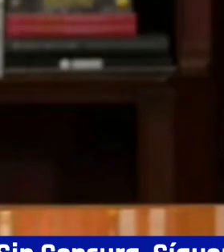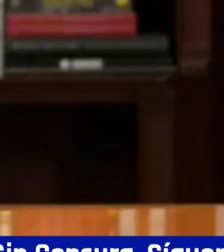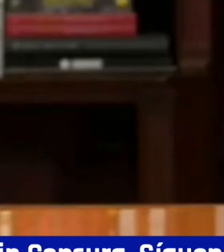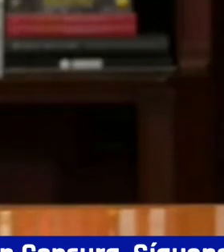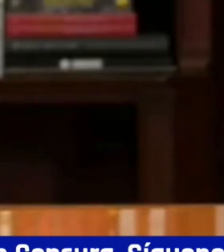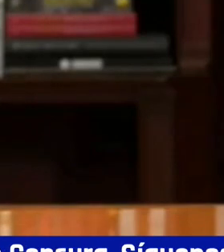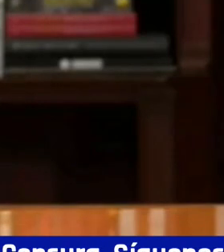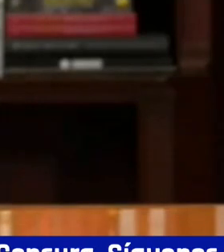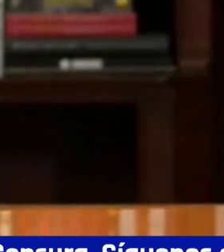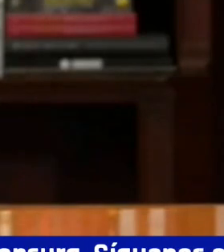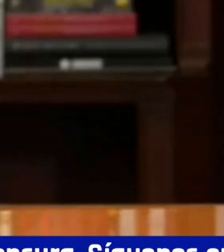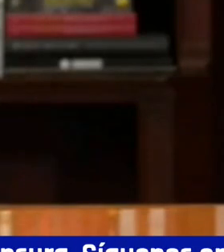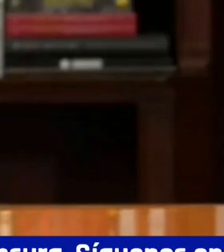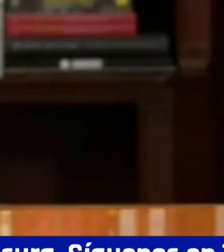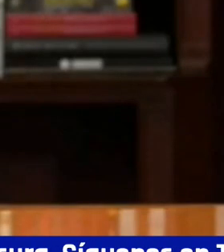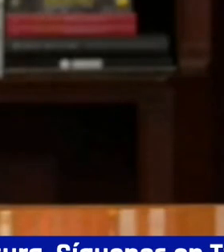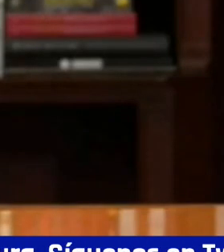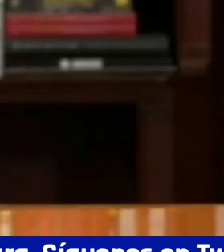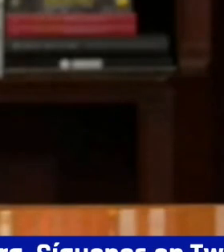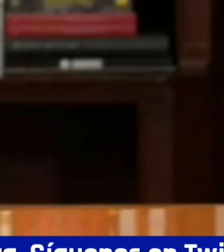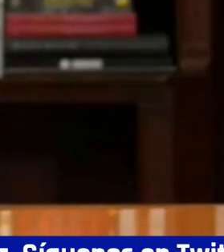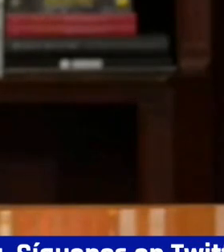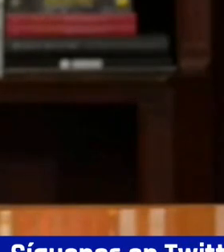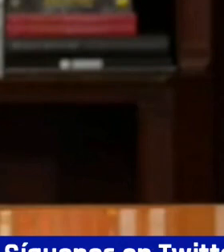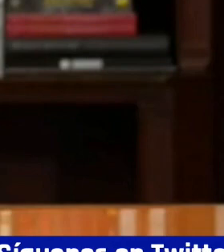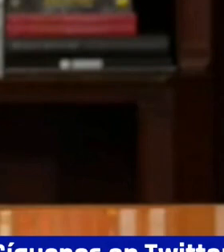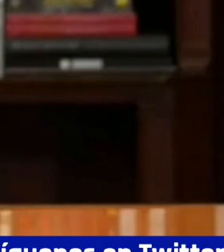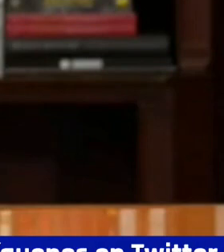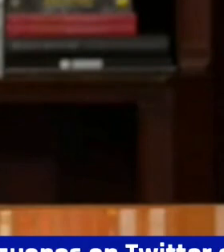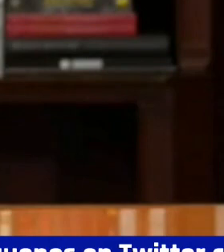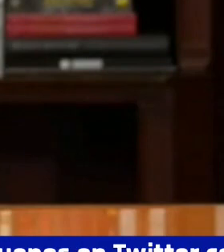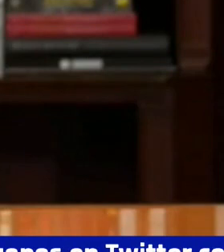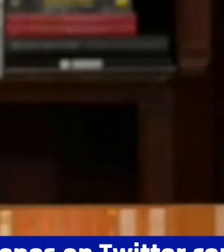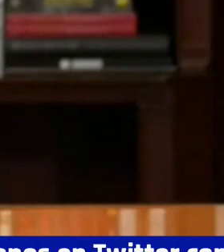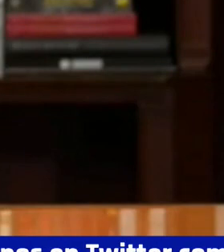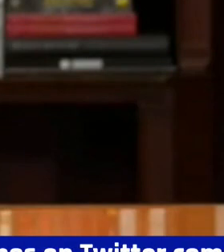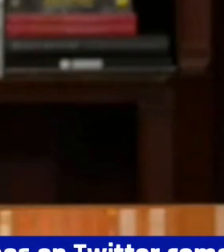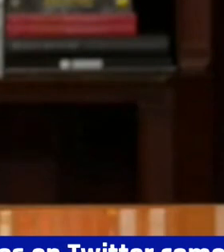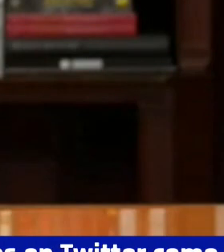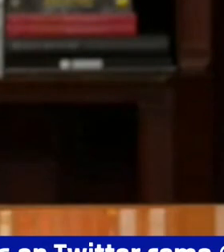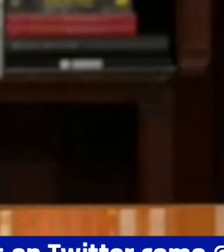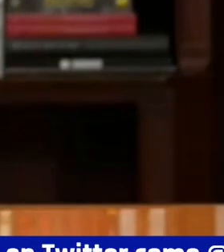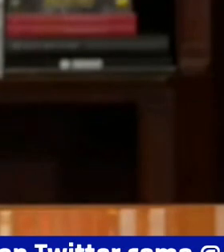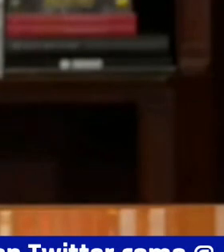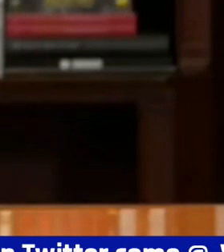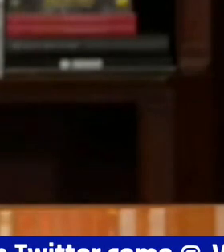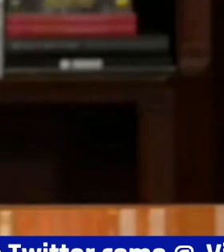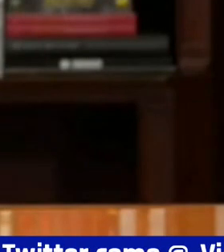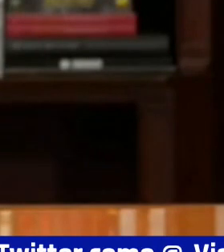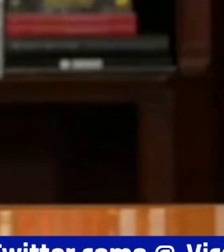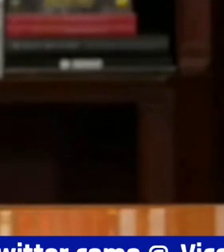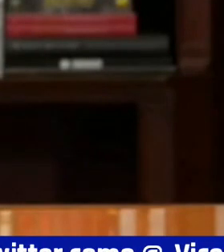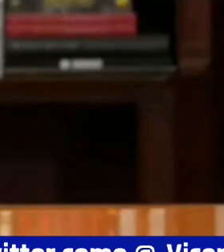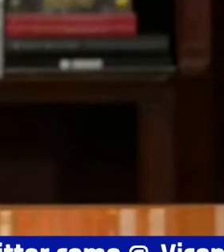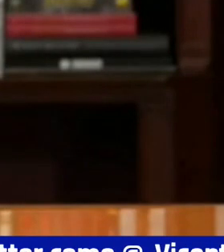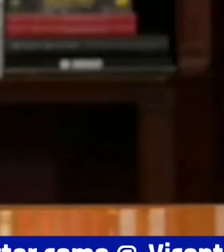eso. Afortunadamente no va, creo yo, a